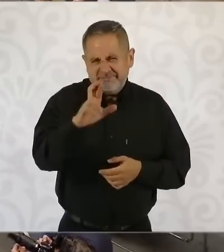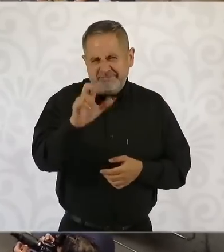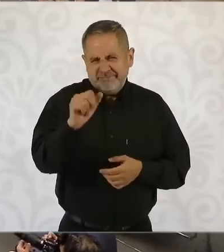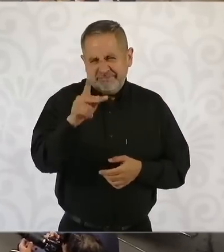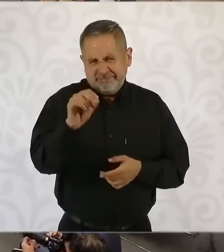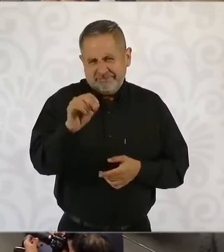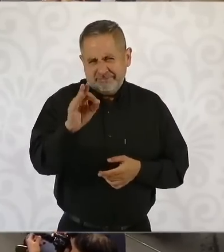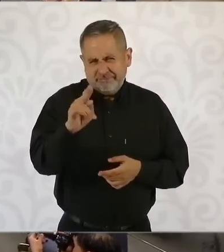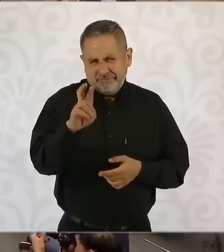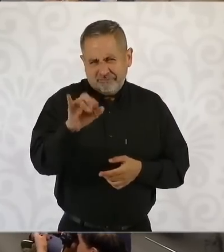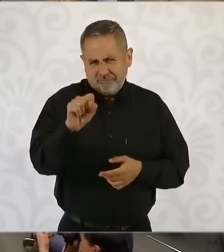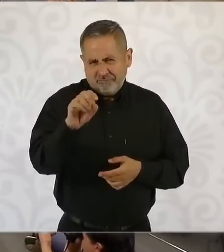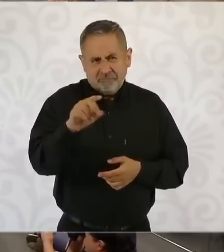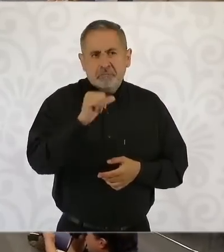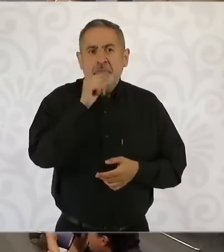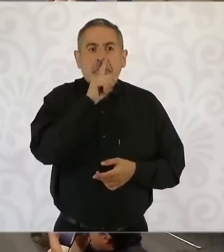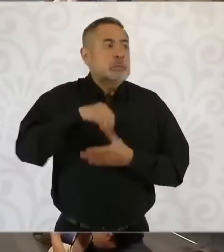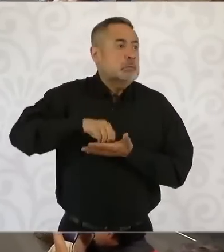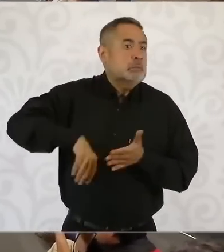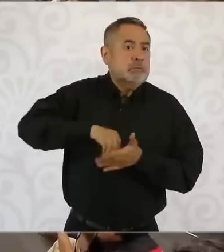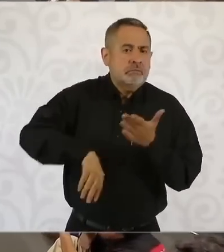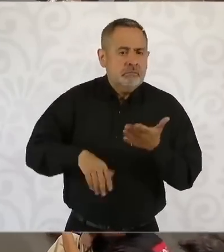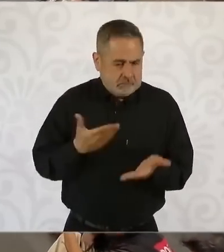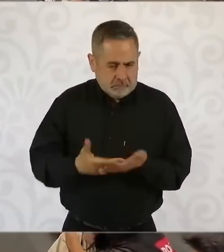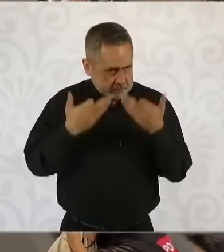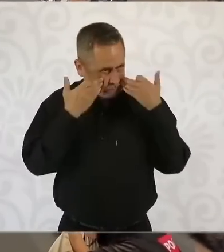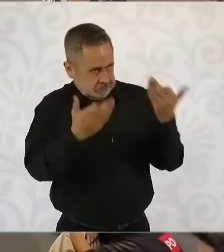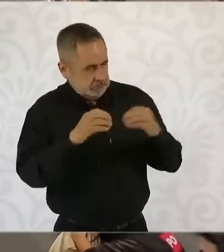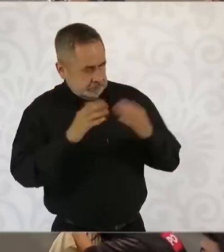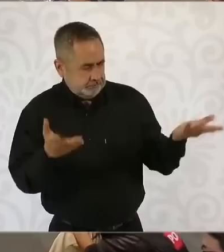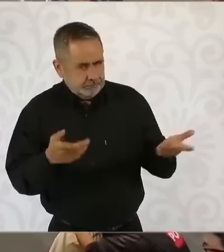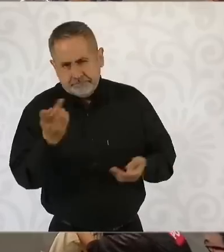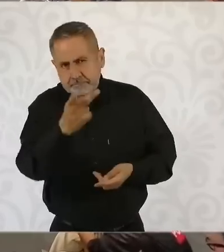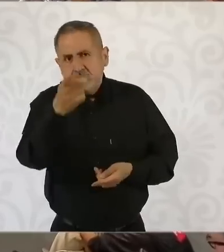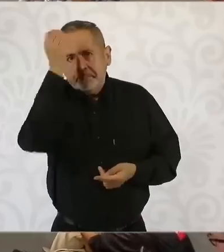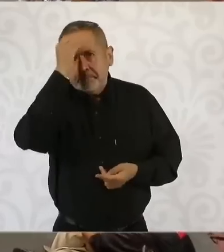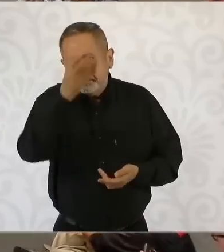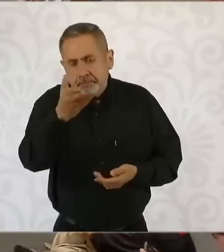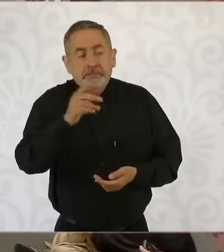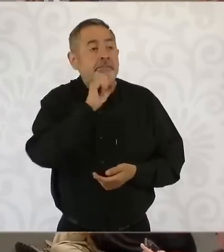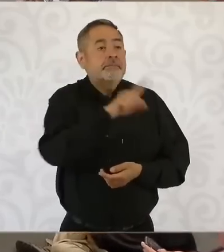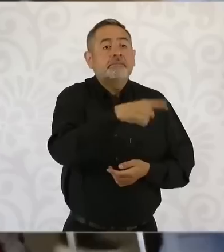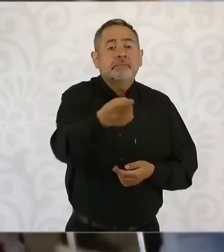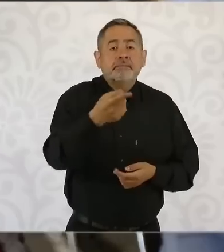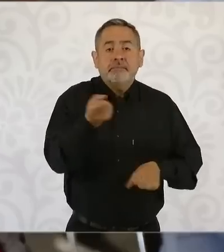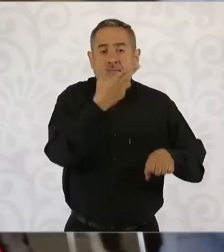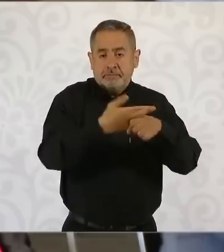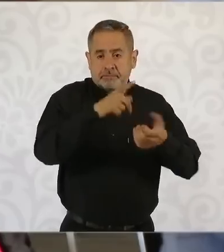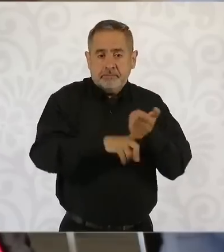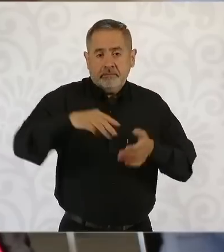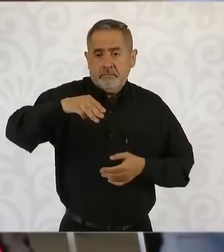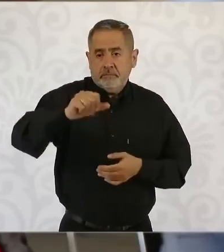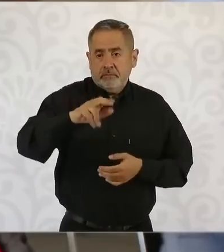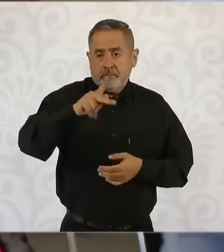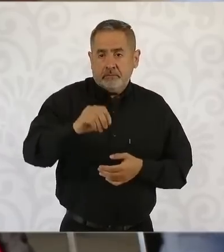se hablaba abiertamente de este tráfico. Preguntarle sobre ese tema también. Y también el secretario de Estado, Marco Rubio, dijo